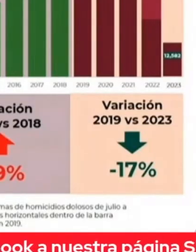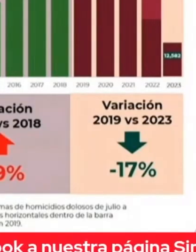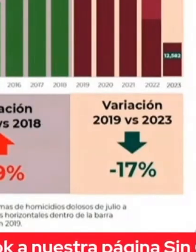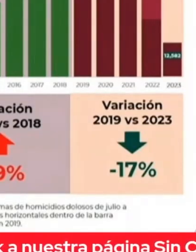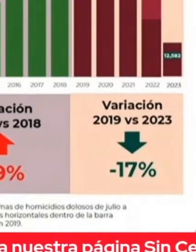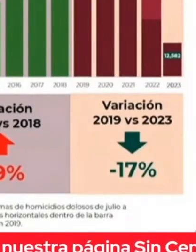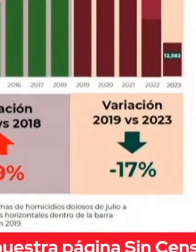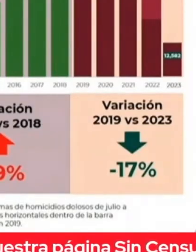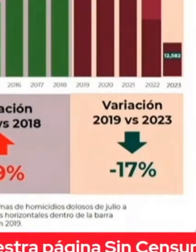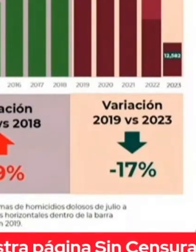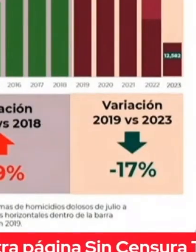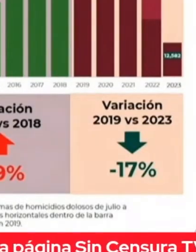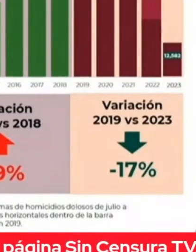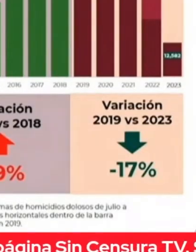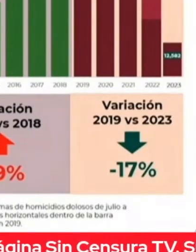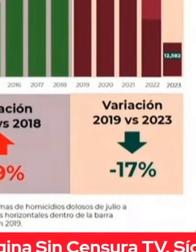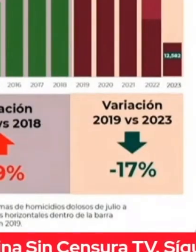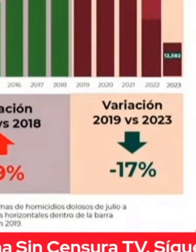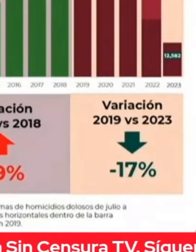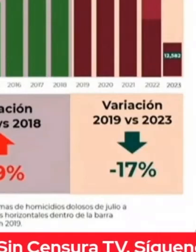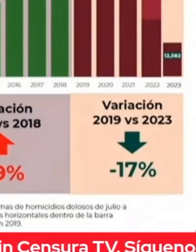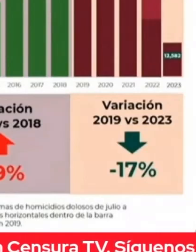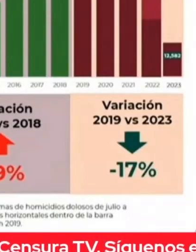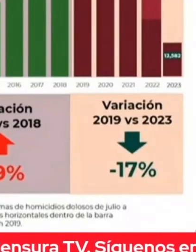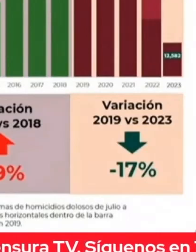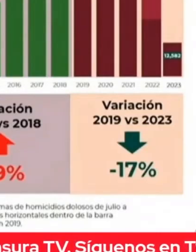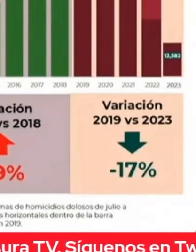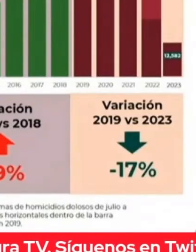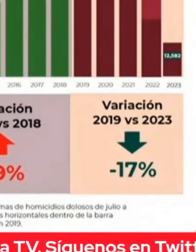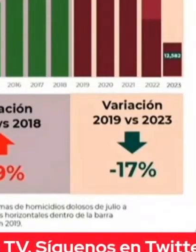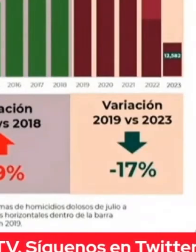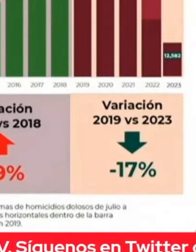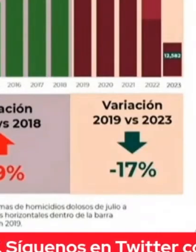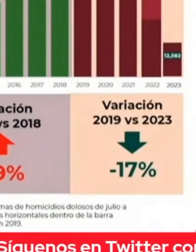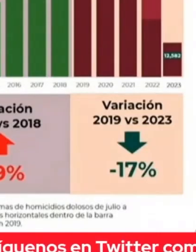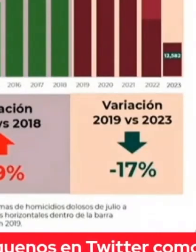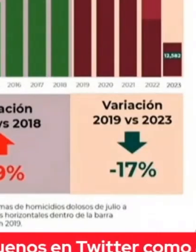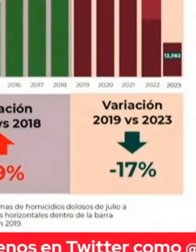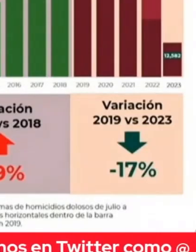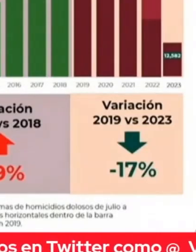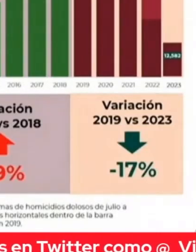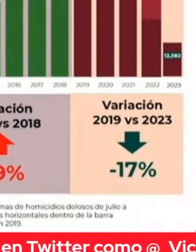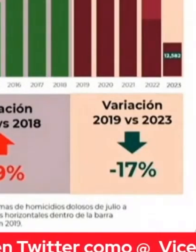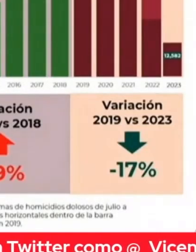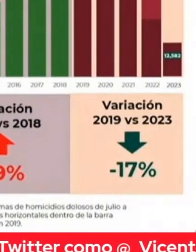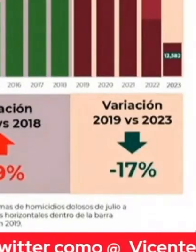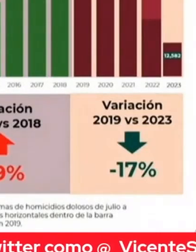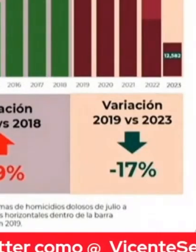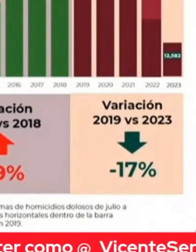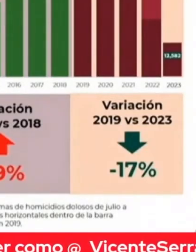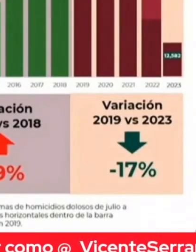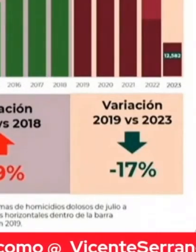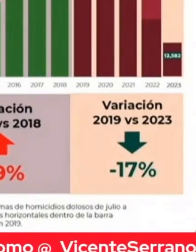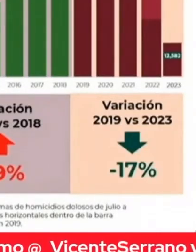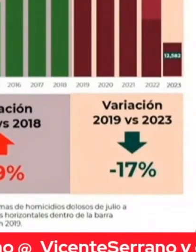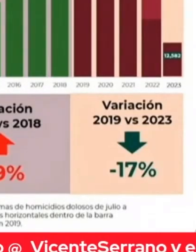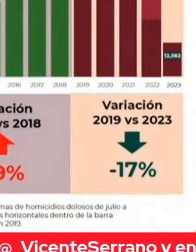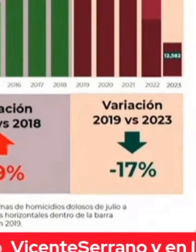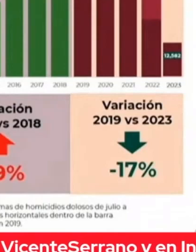aumentó casi 200 por ciento el número de homicidios y aquí